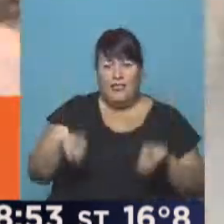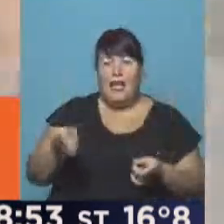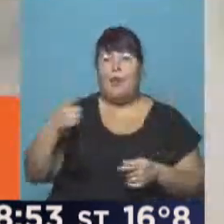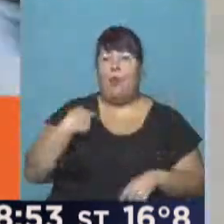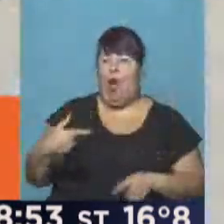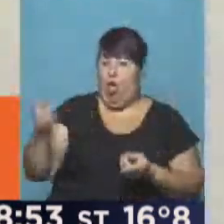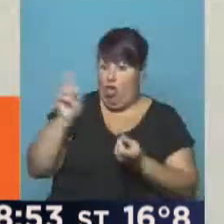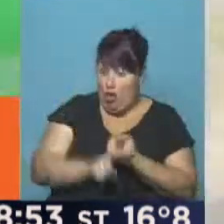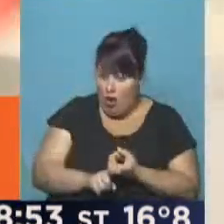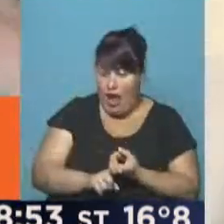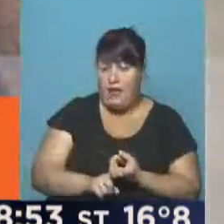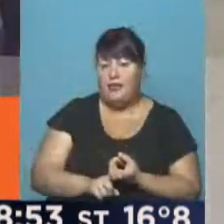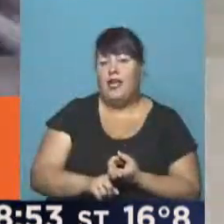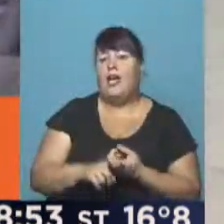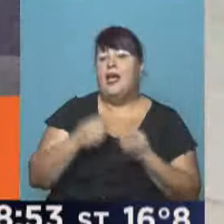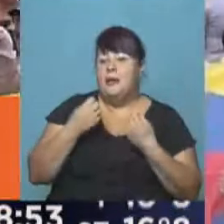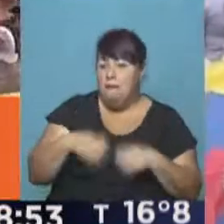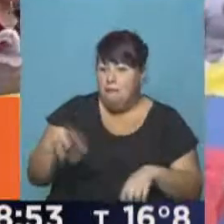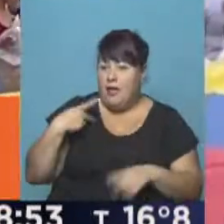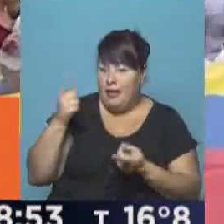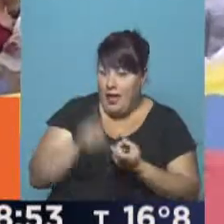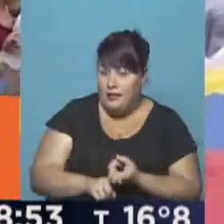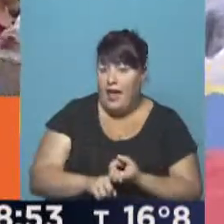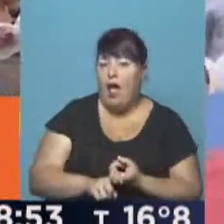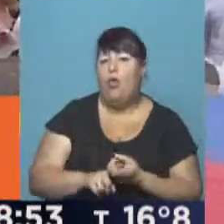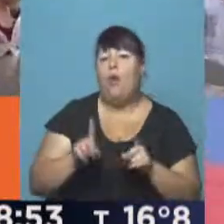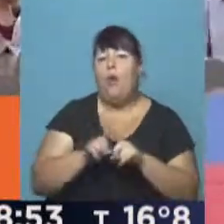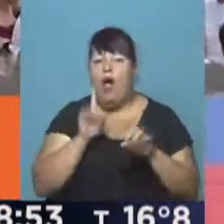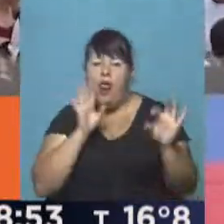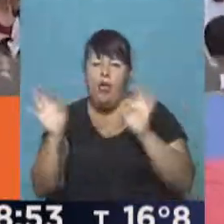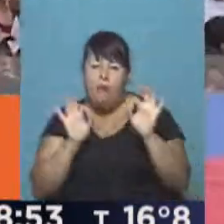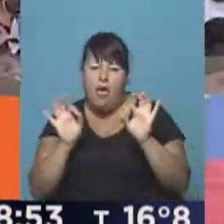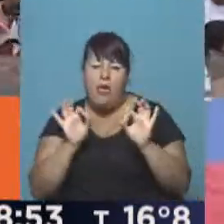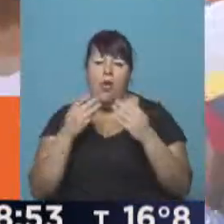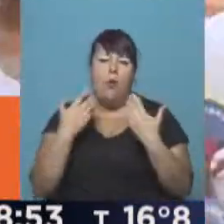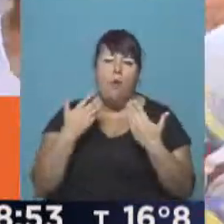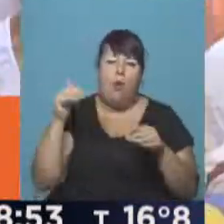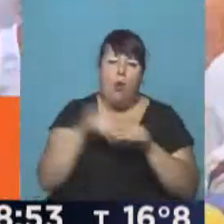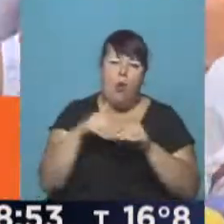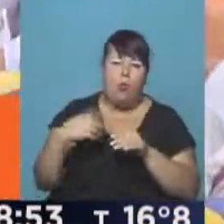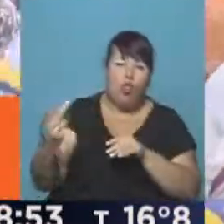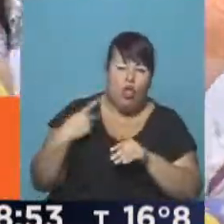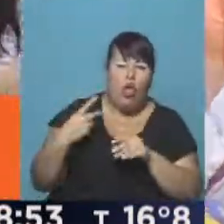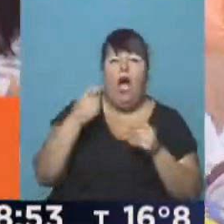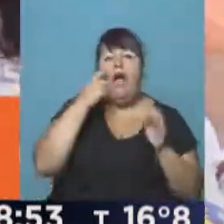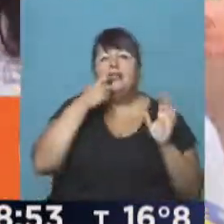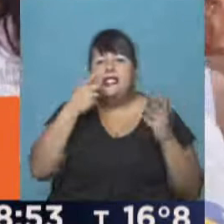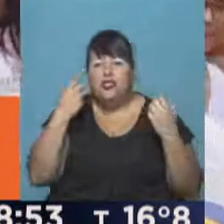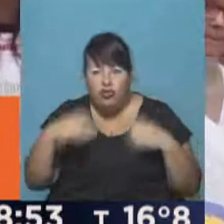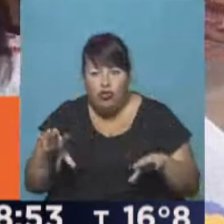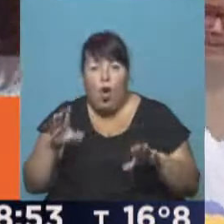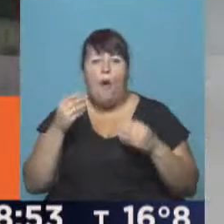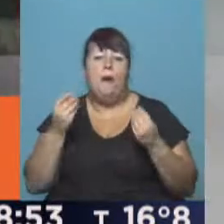nos casamos, empezamos como a calcular cuánto podíamos juntar entre los dos, a ver si eso nos